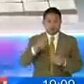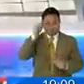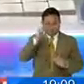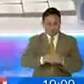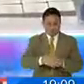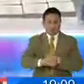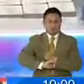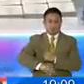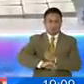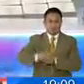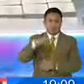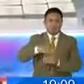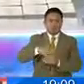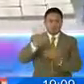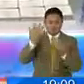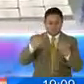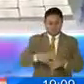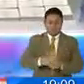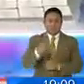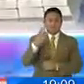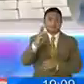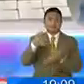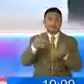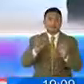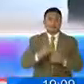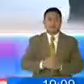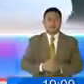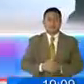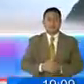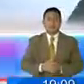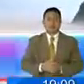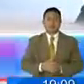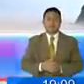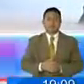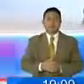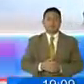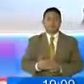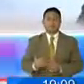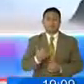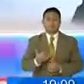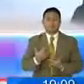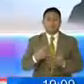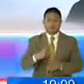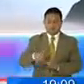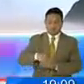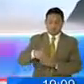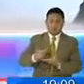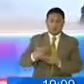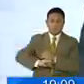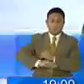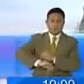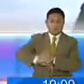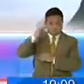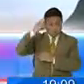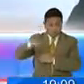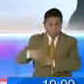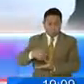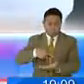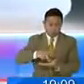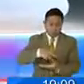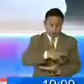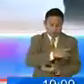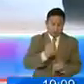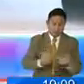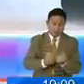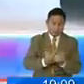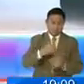la campaña electoral culmina el 16 de febrero. Y hoy el Fondo de Promoción Electoral, que es lo que el Estado financia a los candidatos a través del